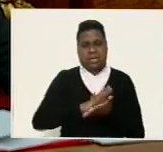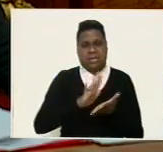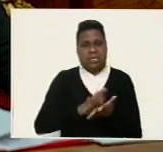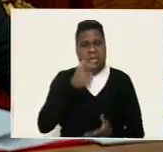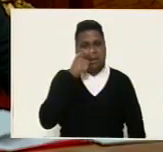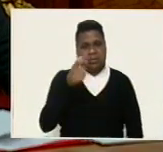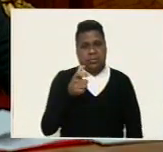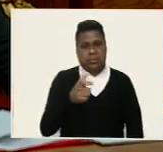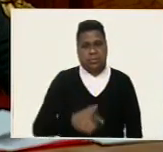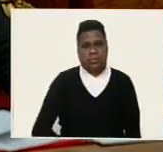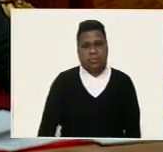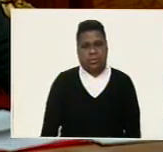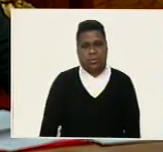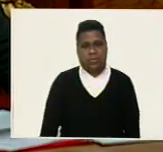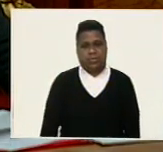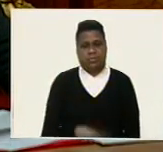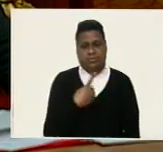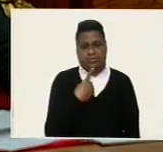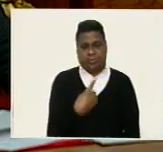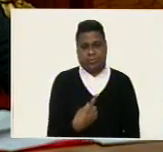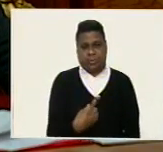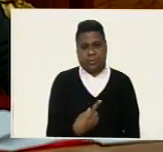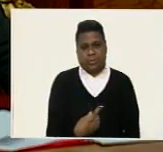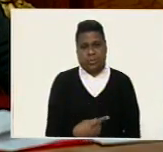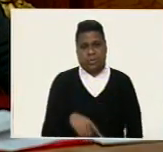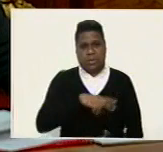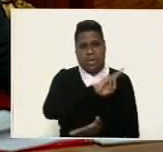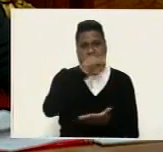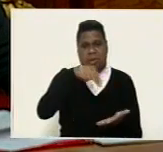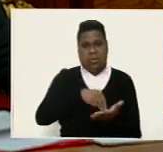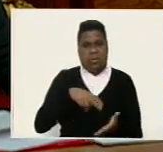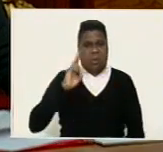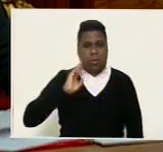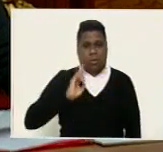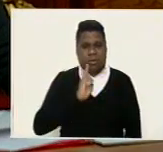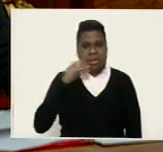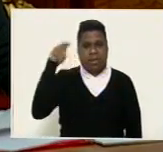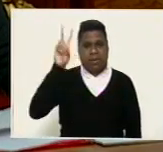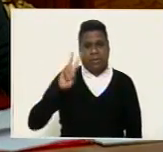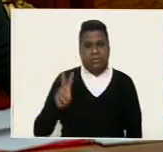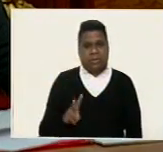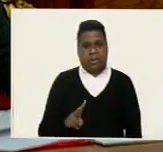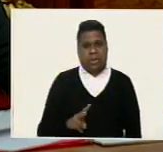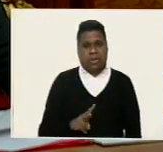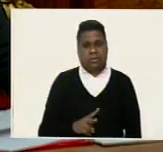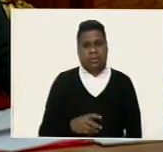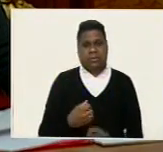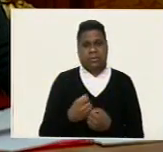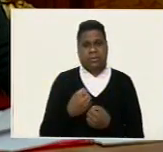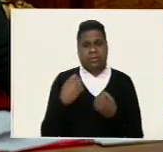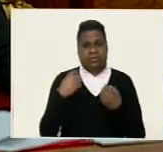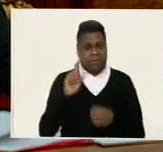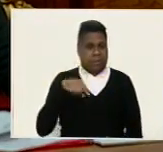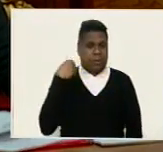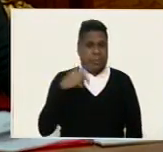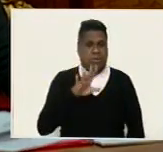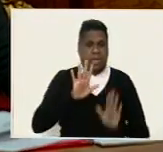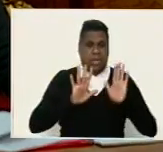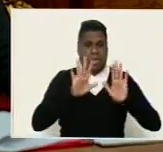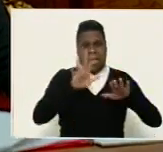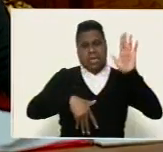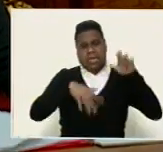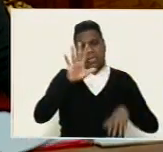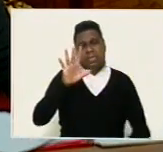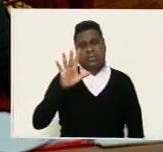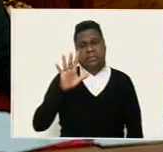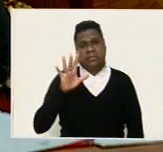Pública, considerando que la República Bolivariana de Venezuela se prepara para celebrar el venidero 15 de